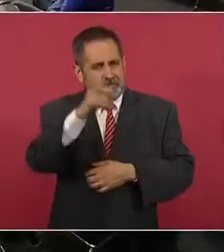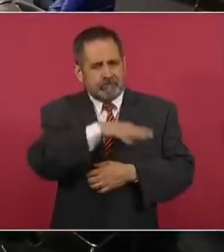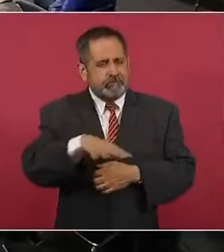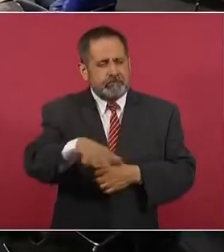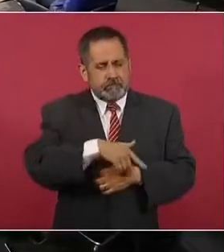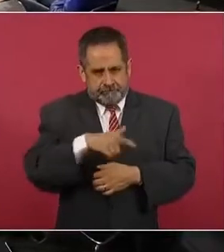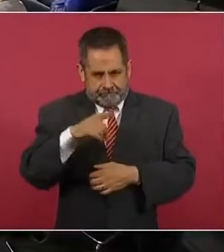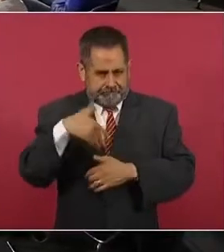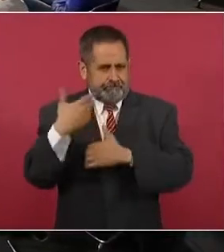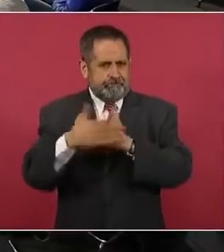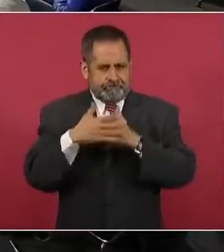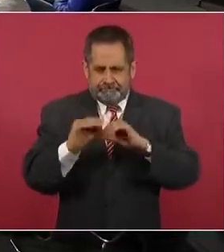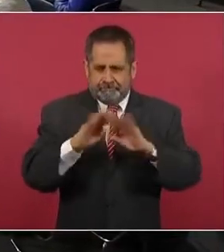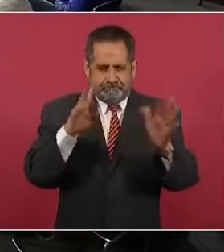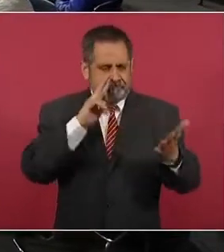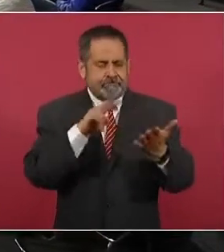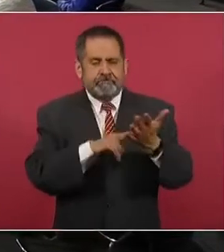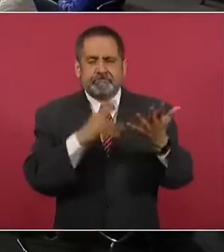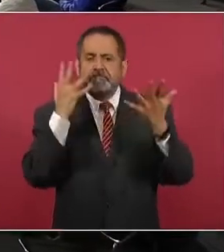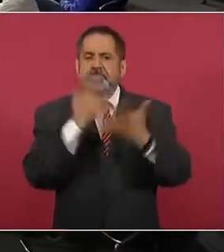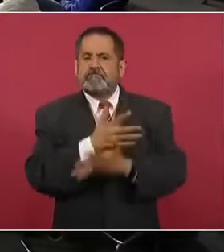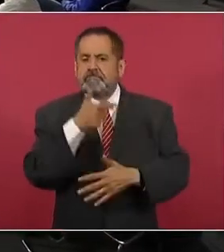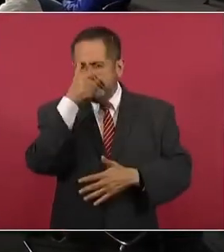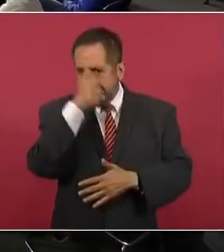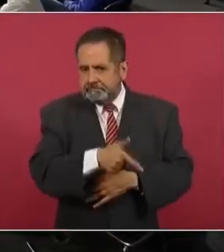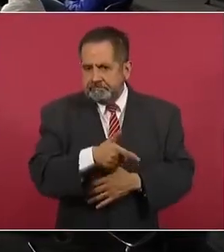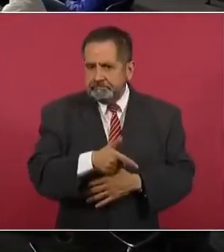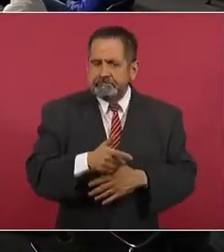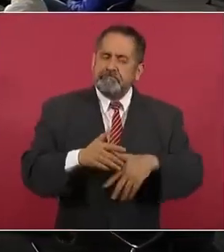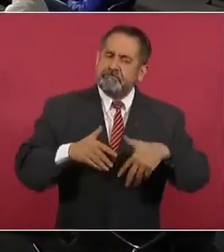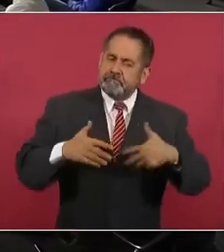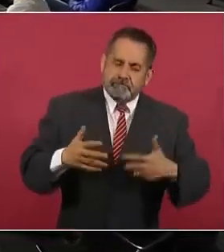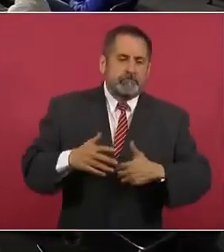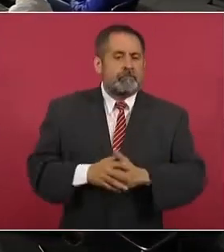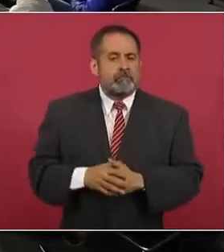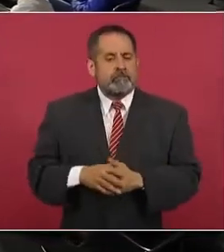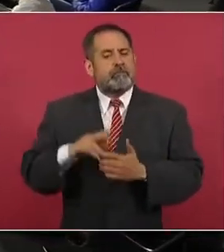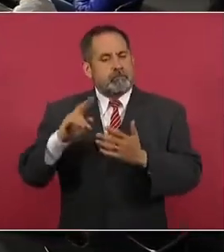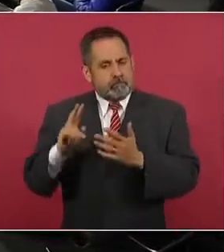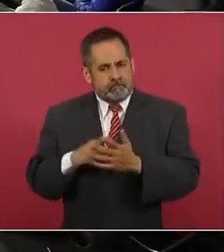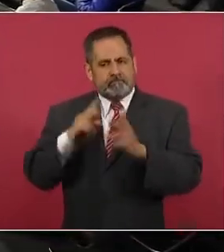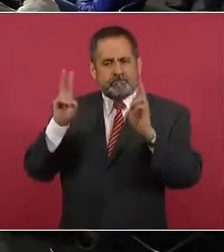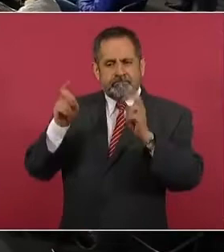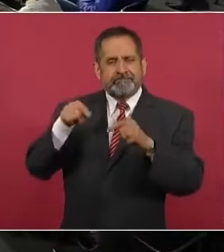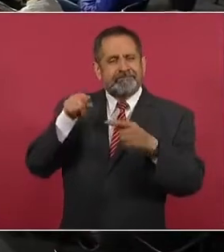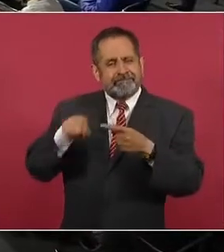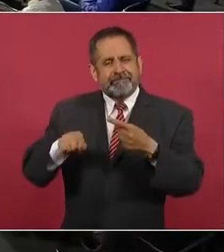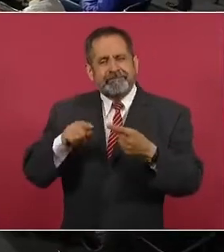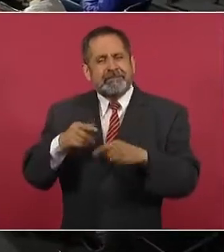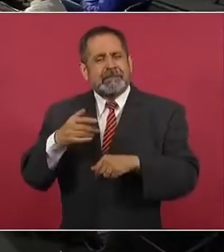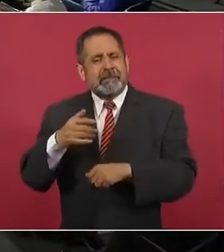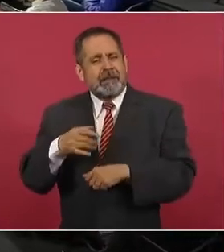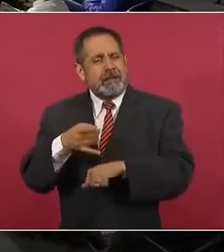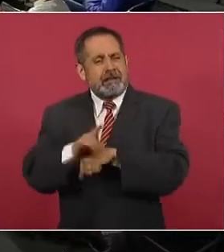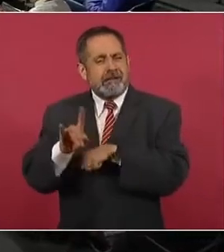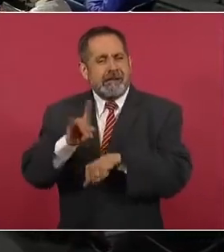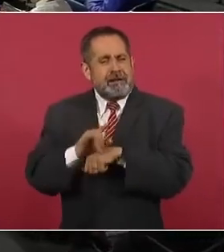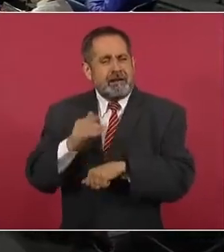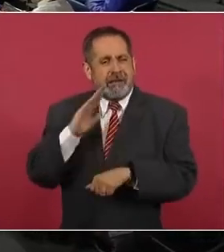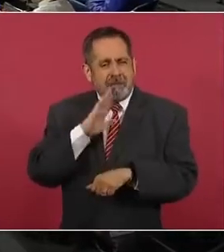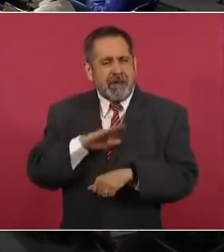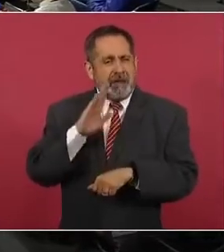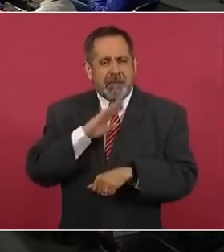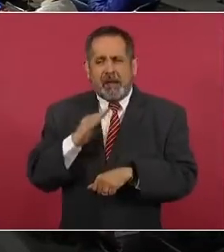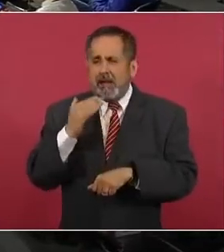cosas. Entonces, volviendo al tema y a todas las irregularidades, aquí